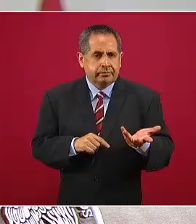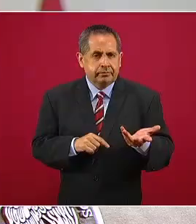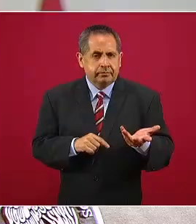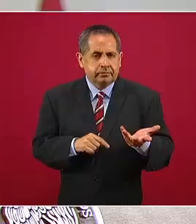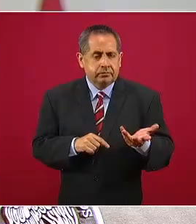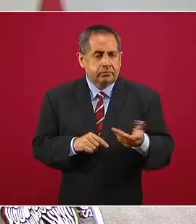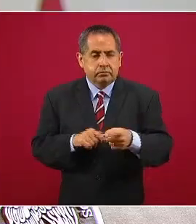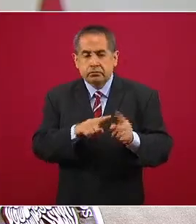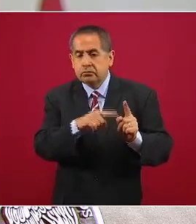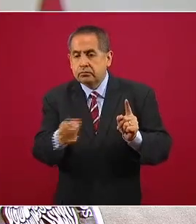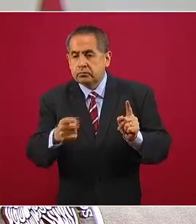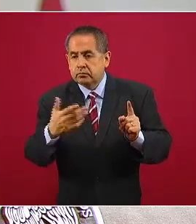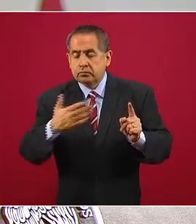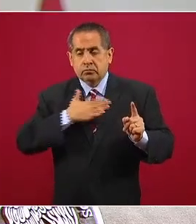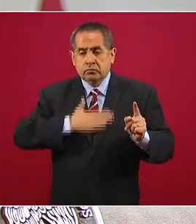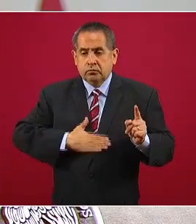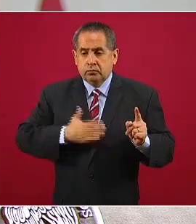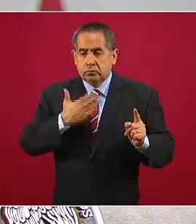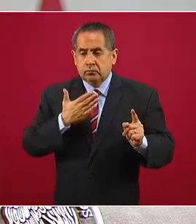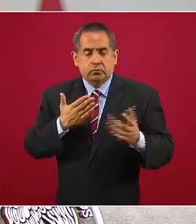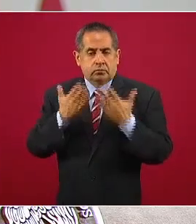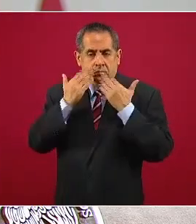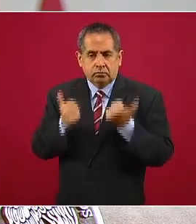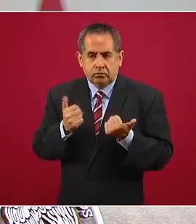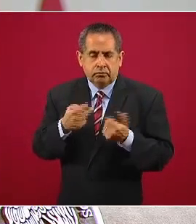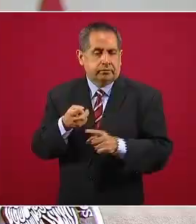no hay justicia.